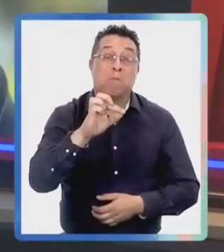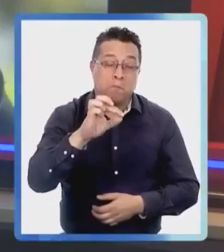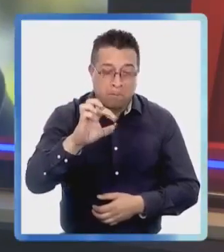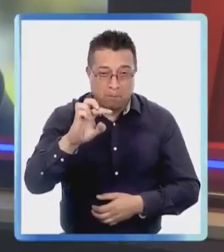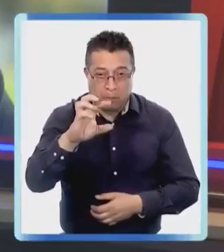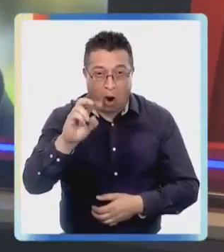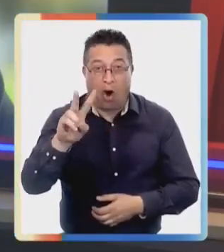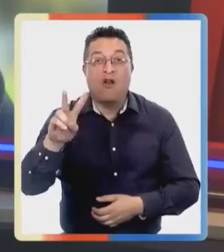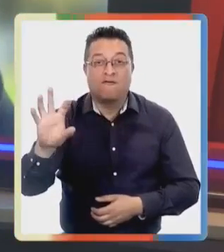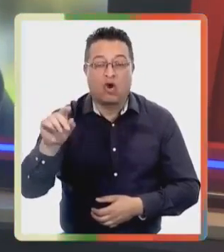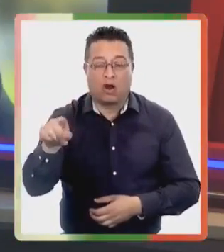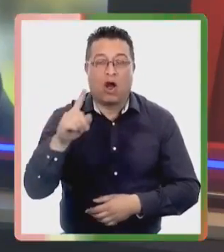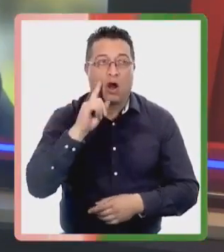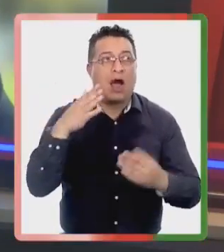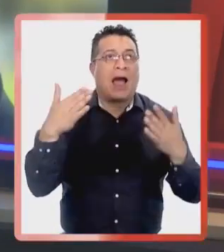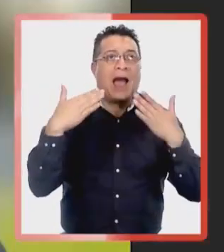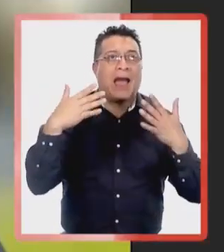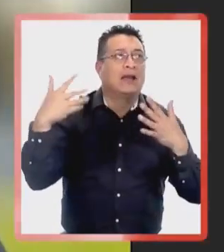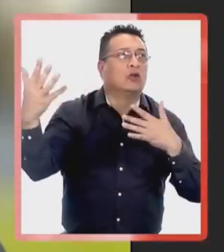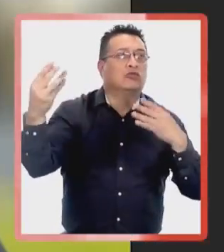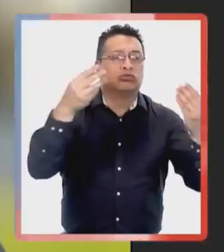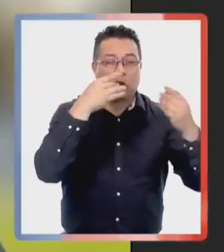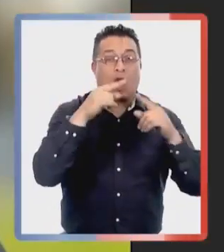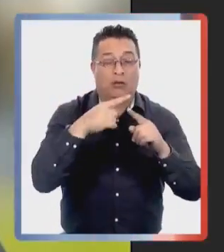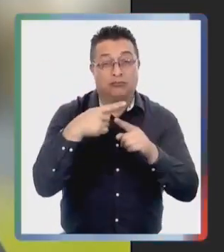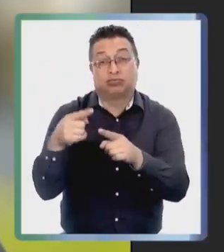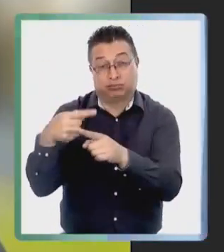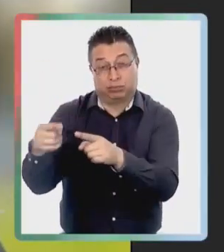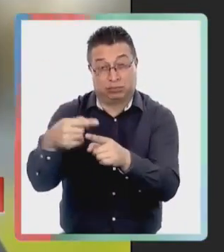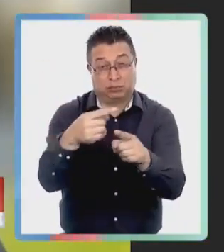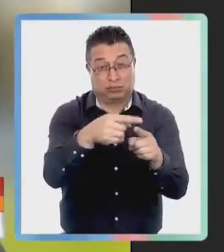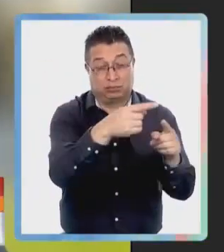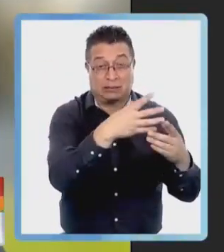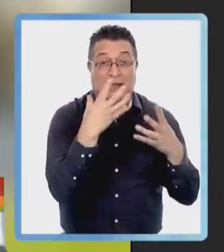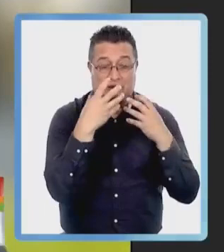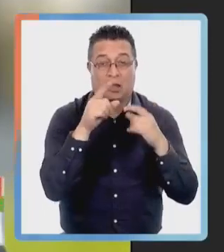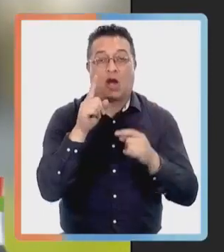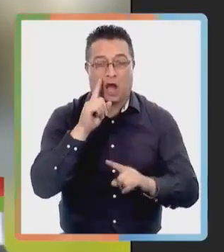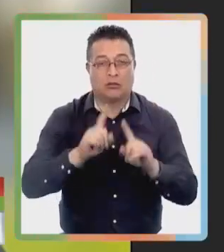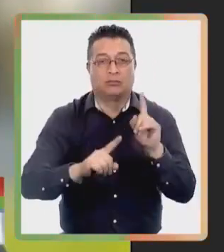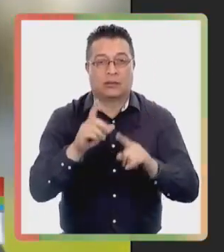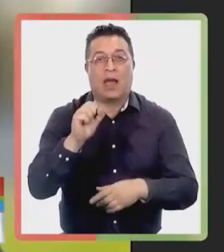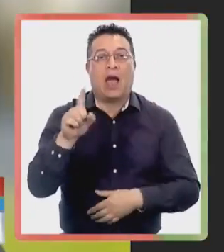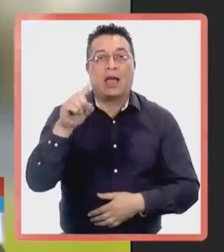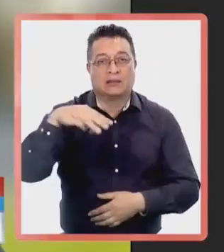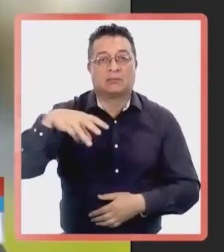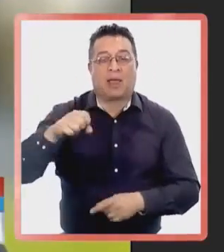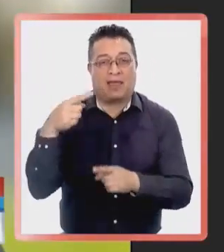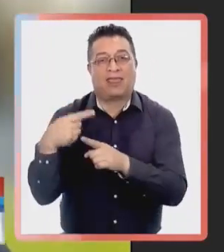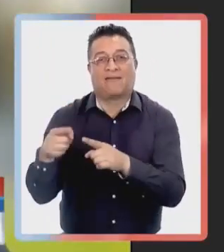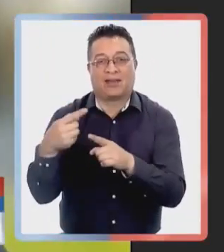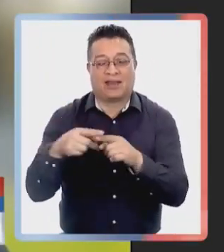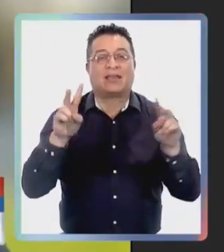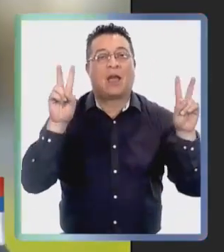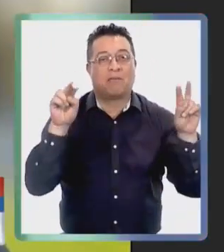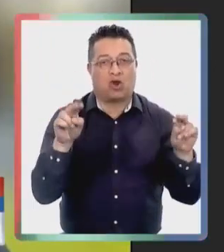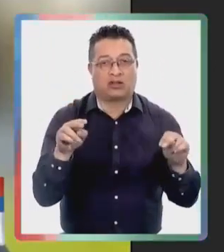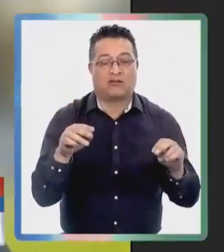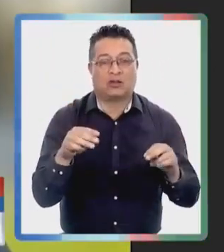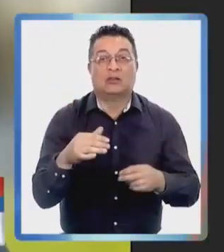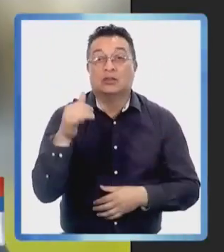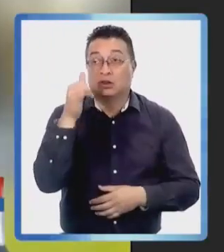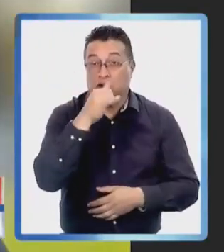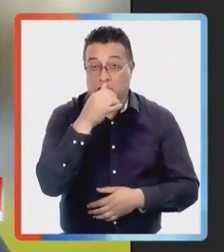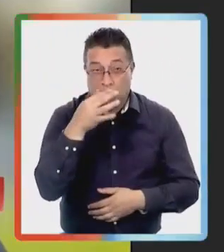aire que usted mencionaba. Hay hartos factores, ¿eh? Sí, hay muchos pacientes que pueden tener crisis asmáticas por muchos motivos.